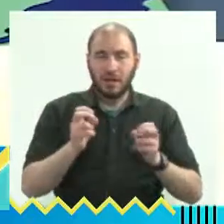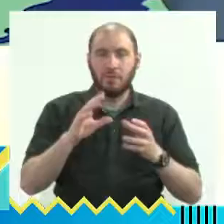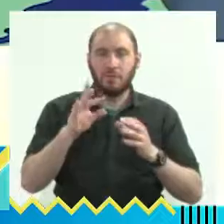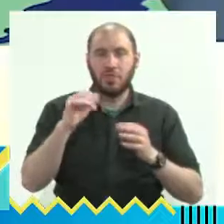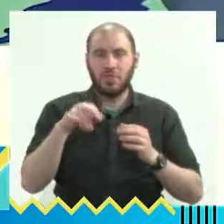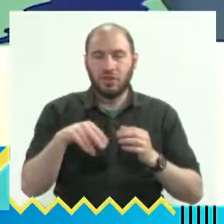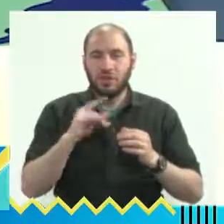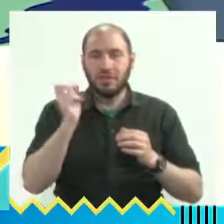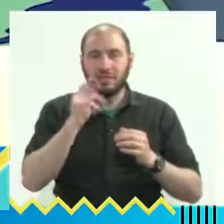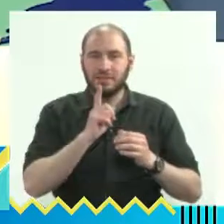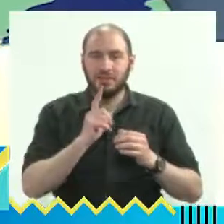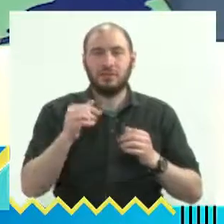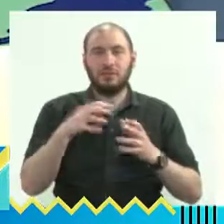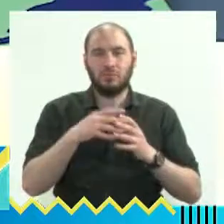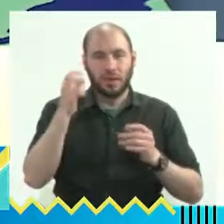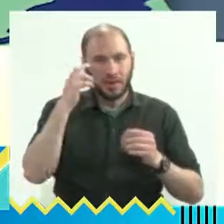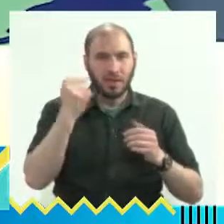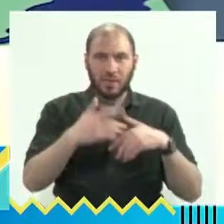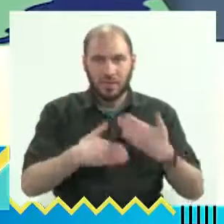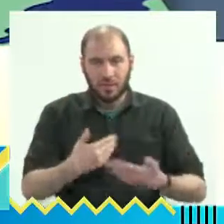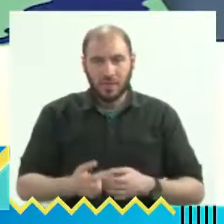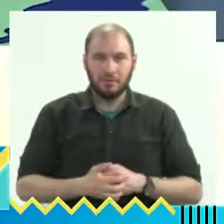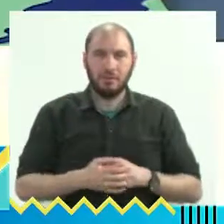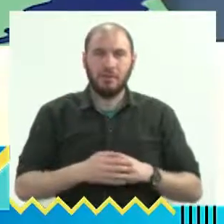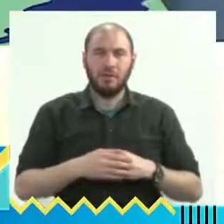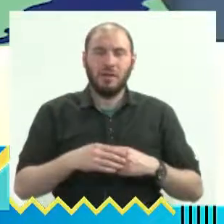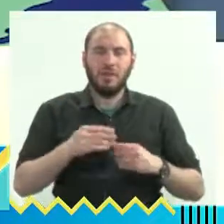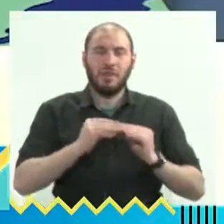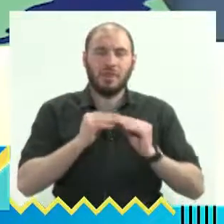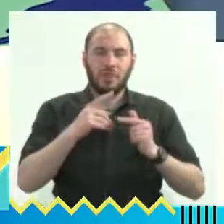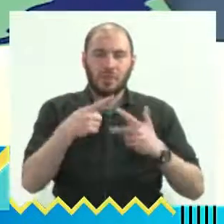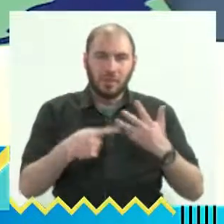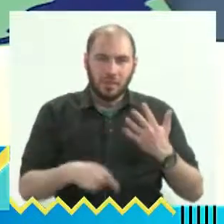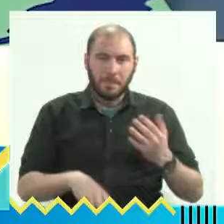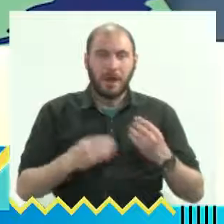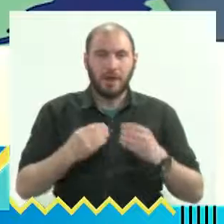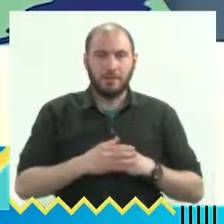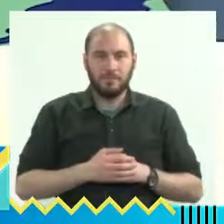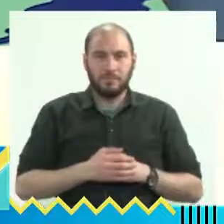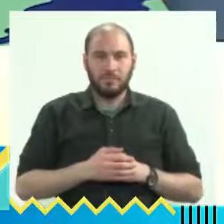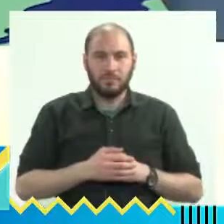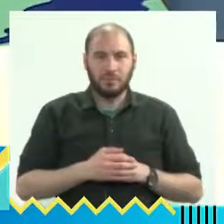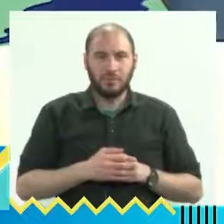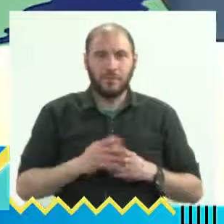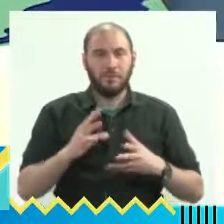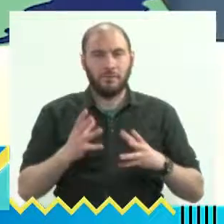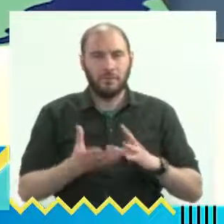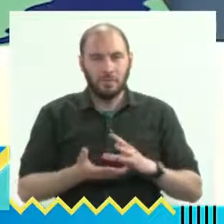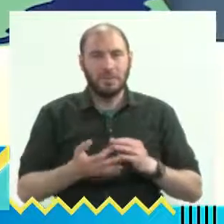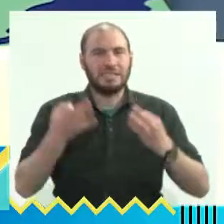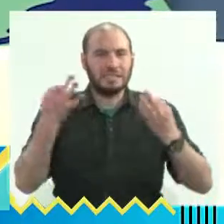que la Carta Orgánica del radicalismo no la tiene. Entonces, bueno, dar todas estas discusiones para que fuese lo más